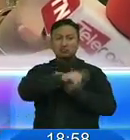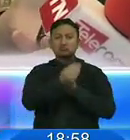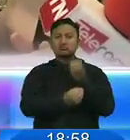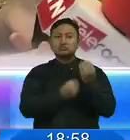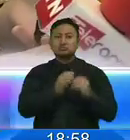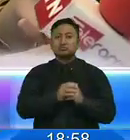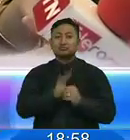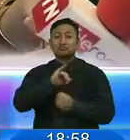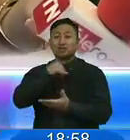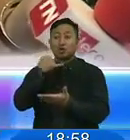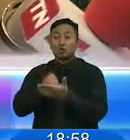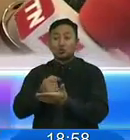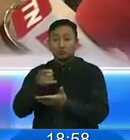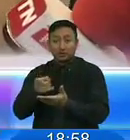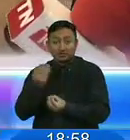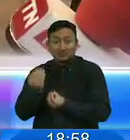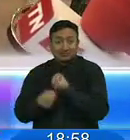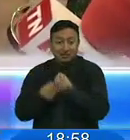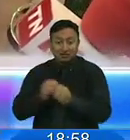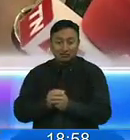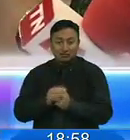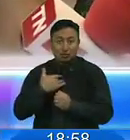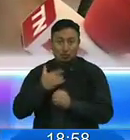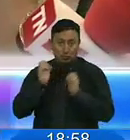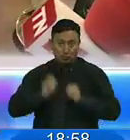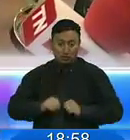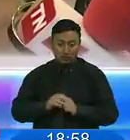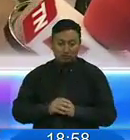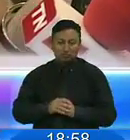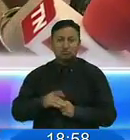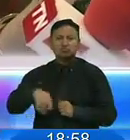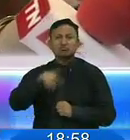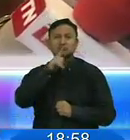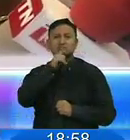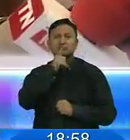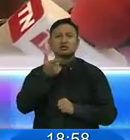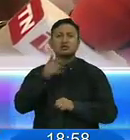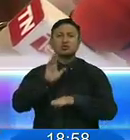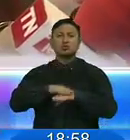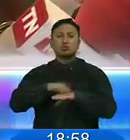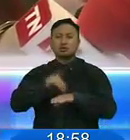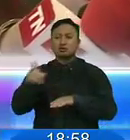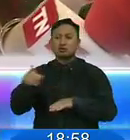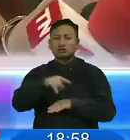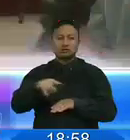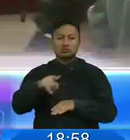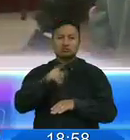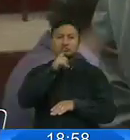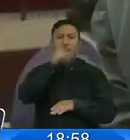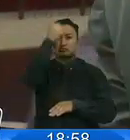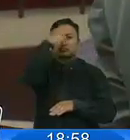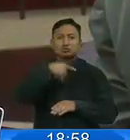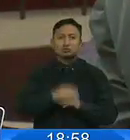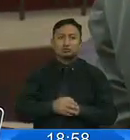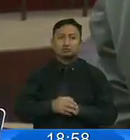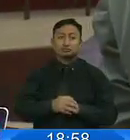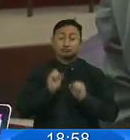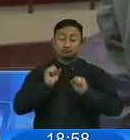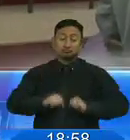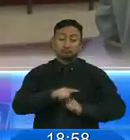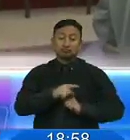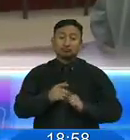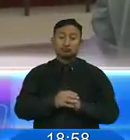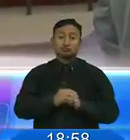de Regulación, para que podamos establecer de quiénes son efectivamente las responsabilidades. Acá no se descarta que se pueda